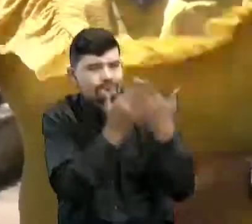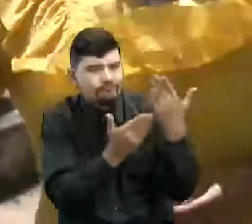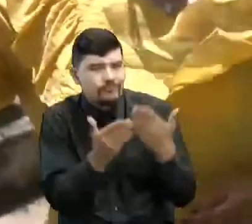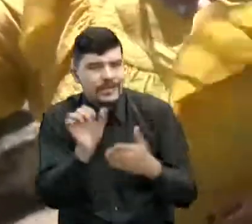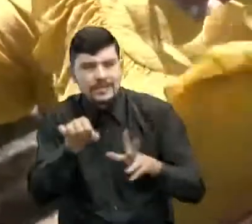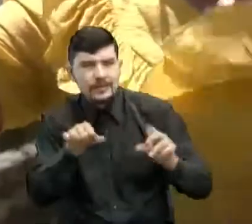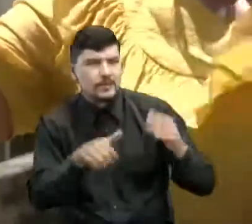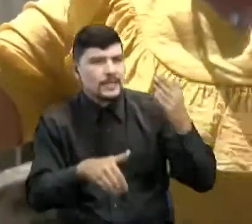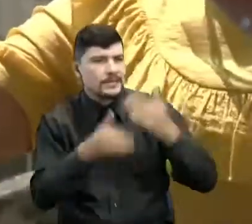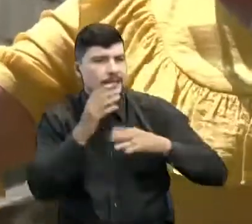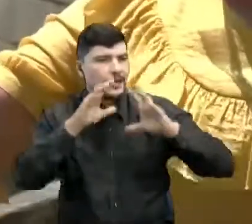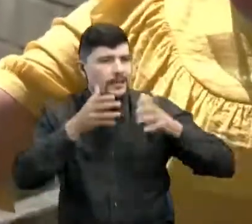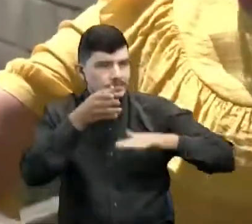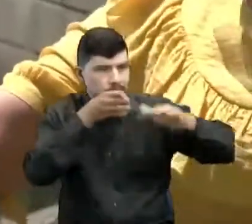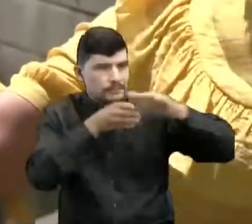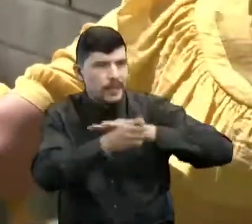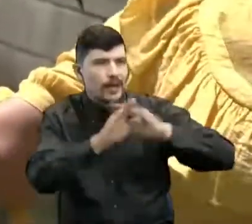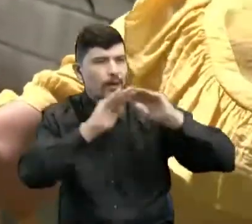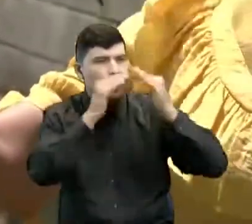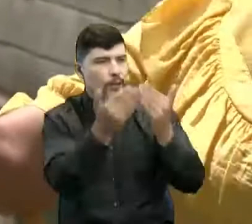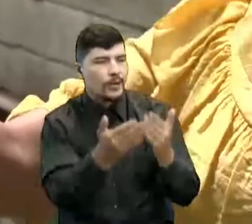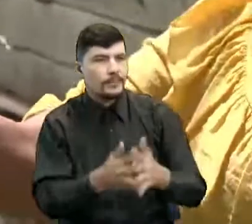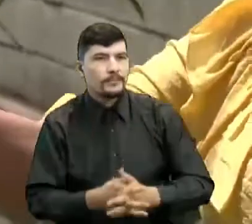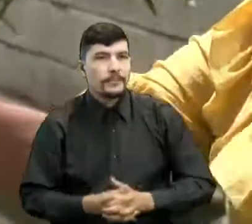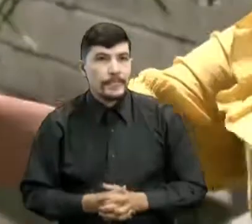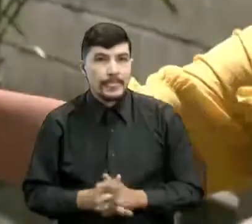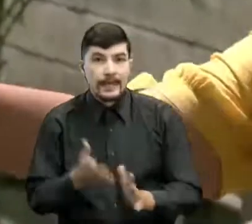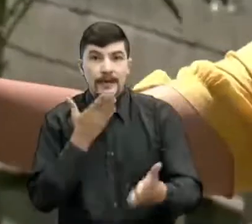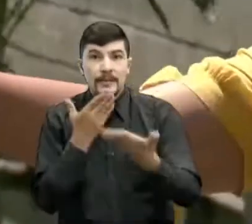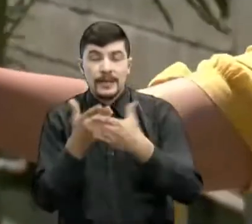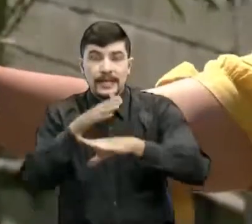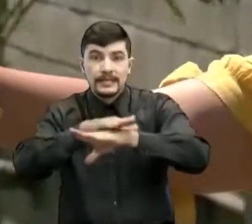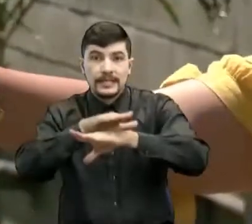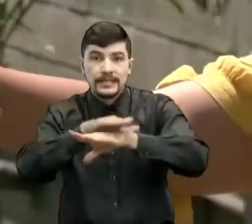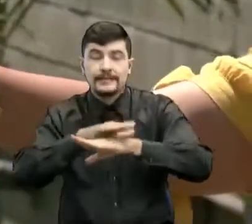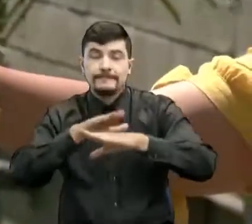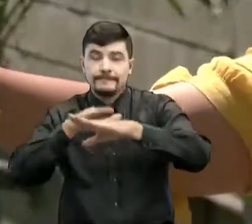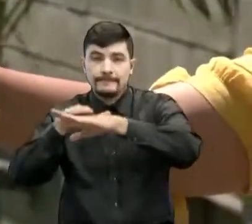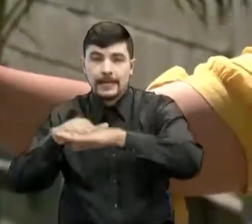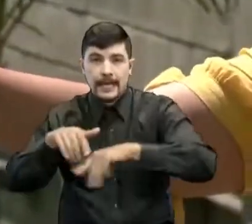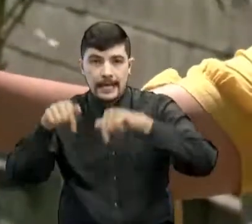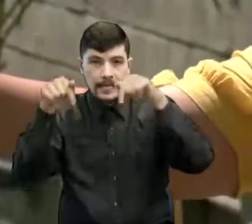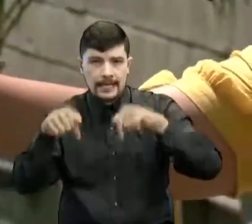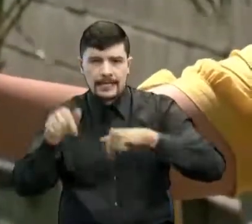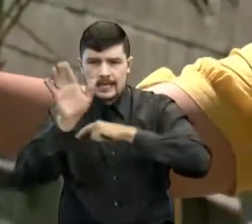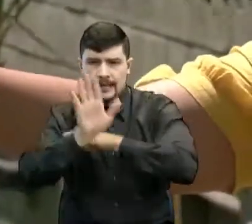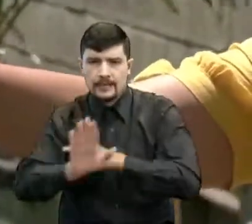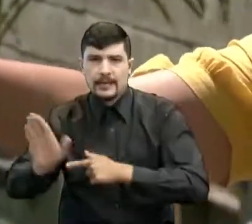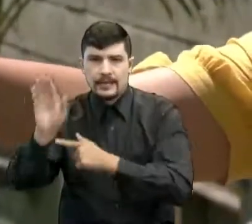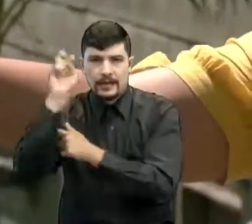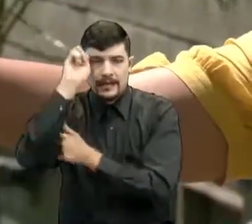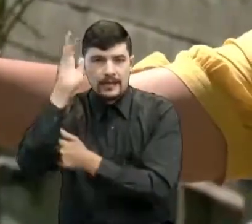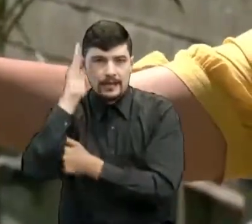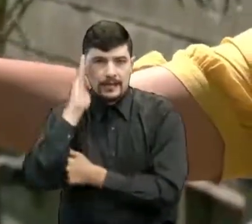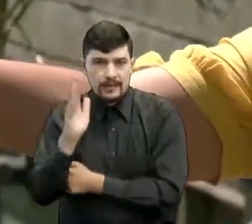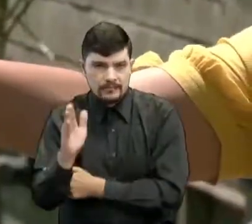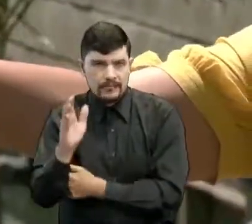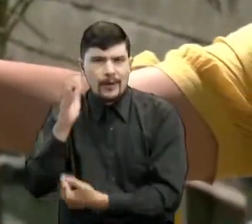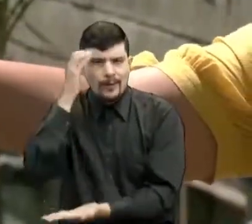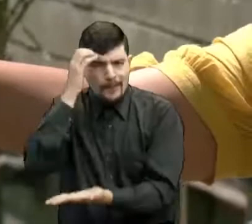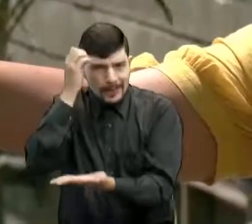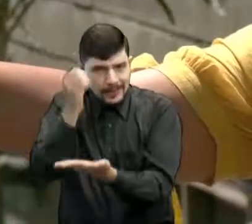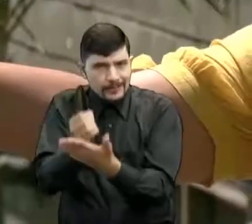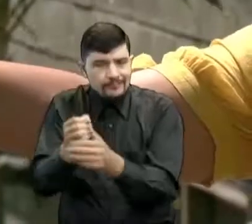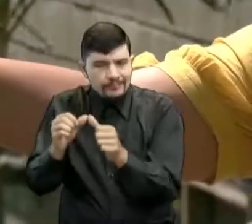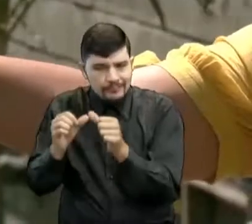los televidentes del canal TRO. Manifestar que en el norte de Santander se mantiene la posición